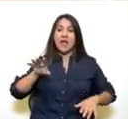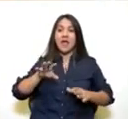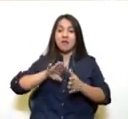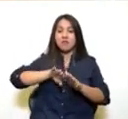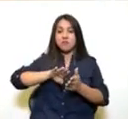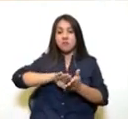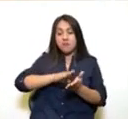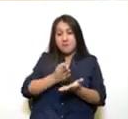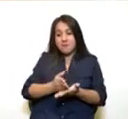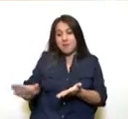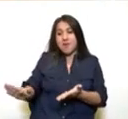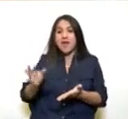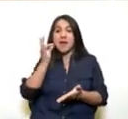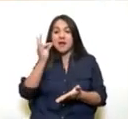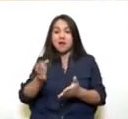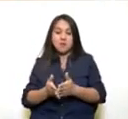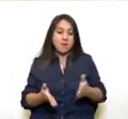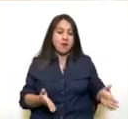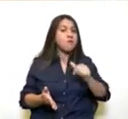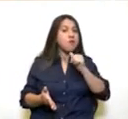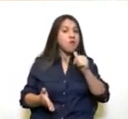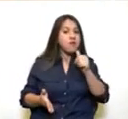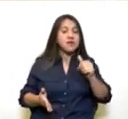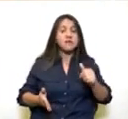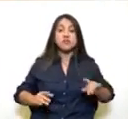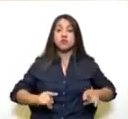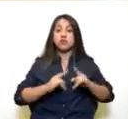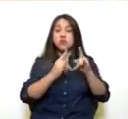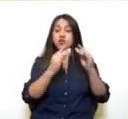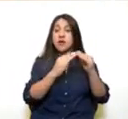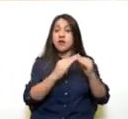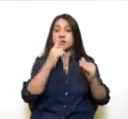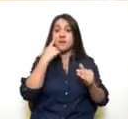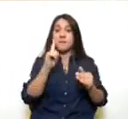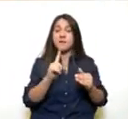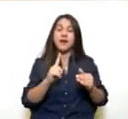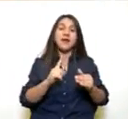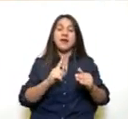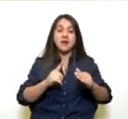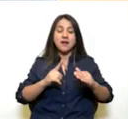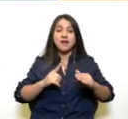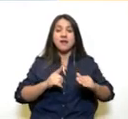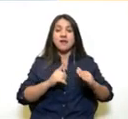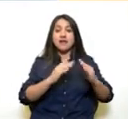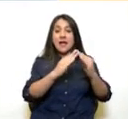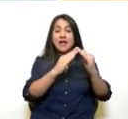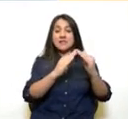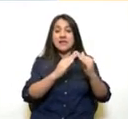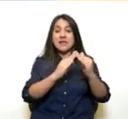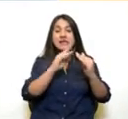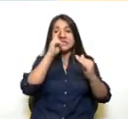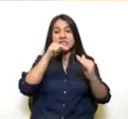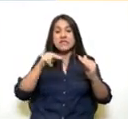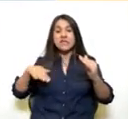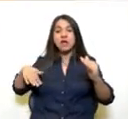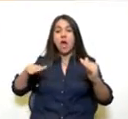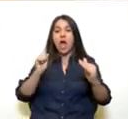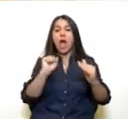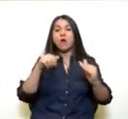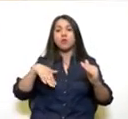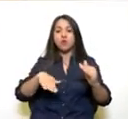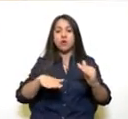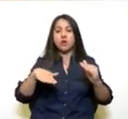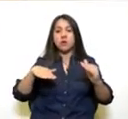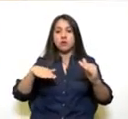pensaron que iba a tener un auto se construyó casas calles que no porque no permiten que los autos circulen así que no tocar los casas